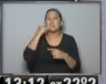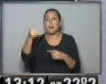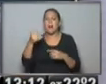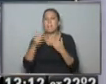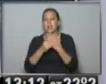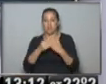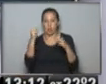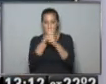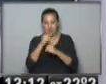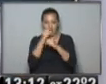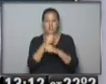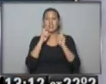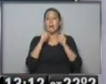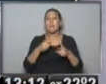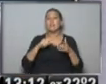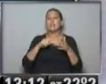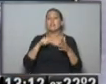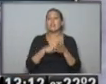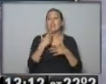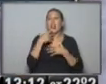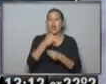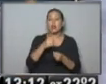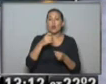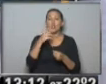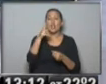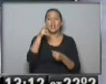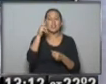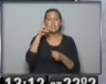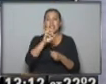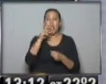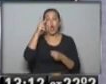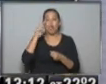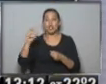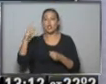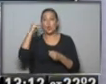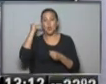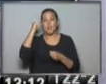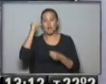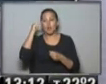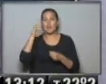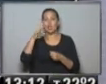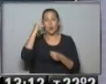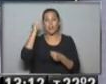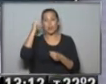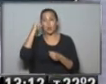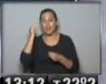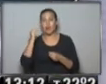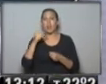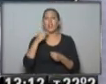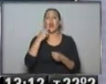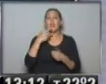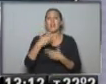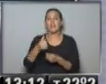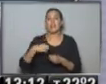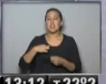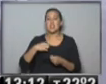También la central de ayuda 0800-999-5959, defensa civil que es el 103 y también el